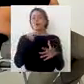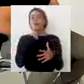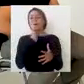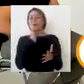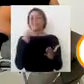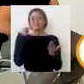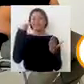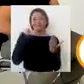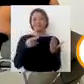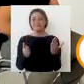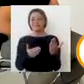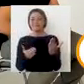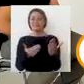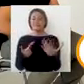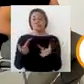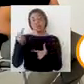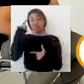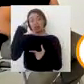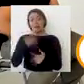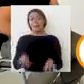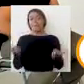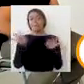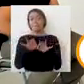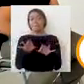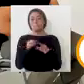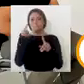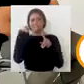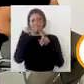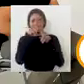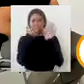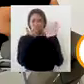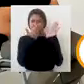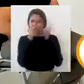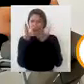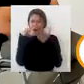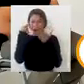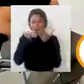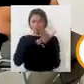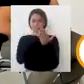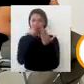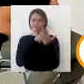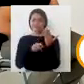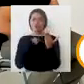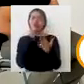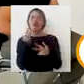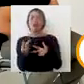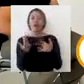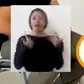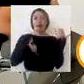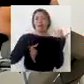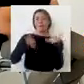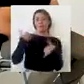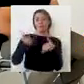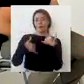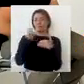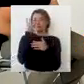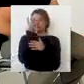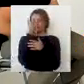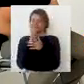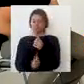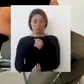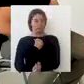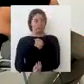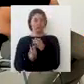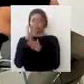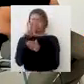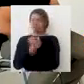mucho, siempre en la construcción de un plan de lectura, escritura, oralidad y juego. Creo que el componente